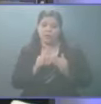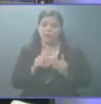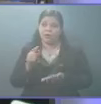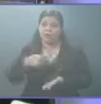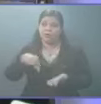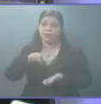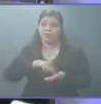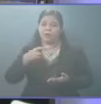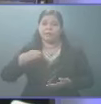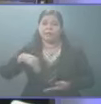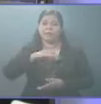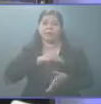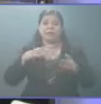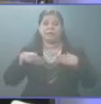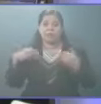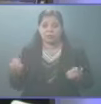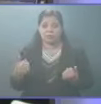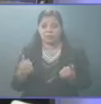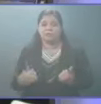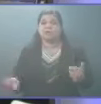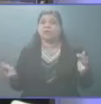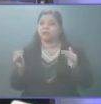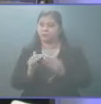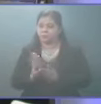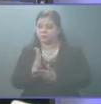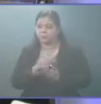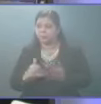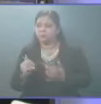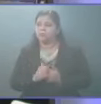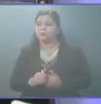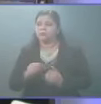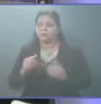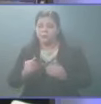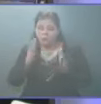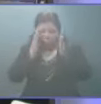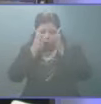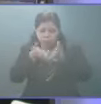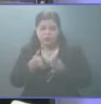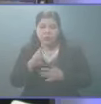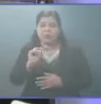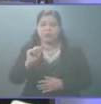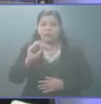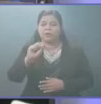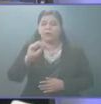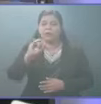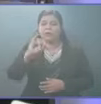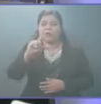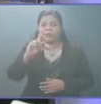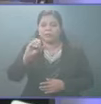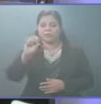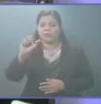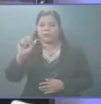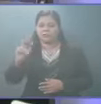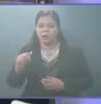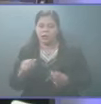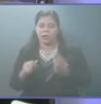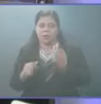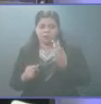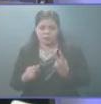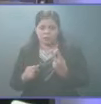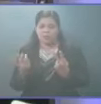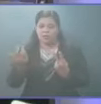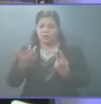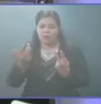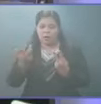en el Ministerio de Salud y cubriendo parte de lo que es el asilo Sara. Hablamos de dos geriatras y los otros 11 estamos